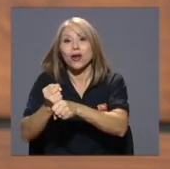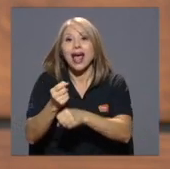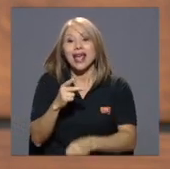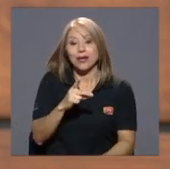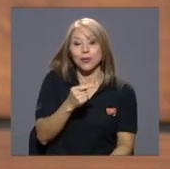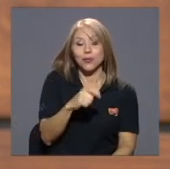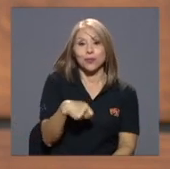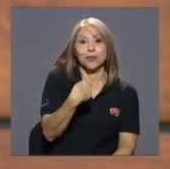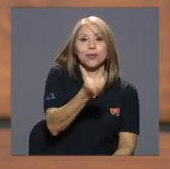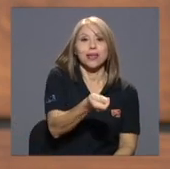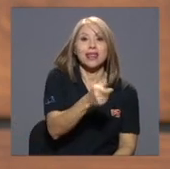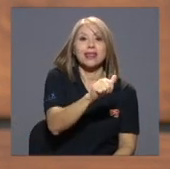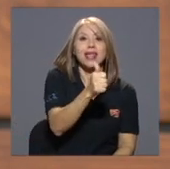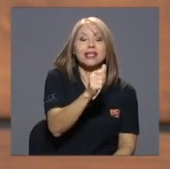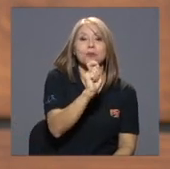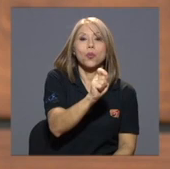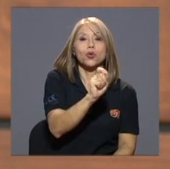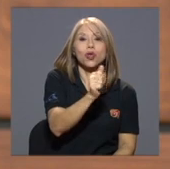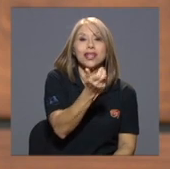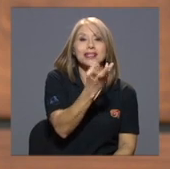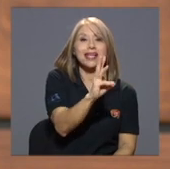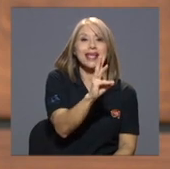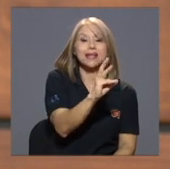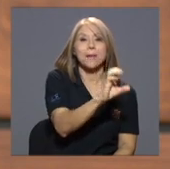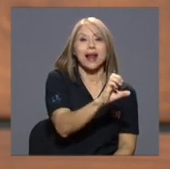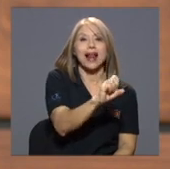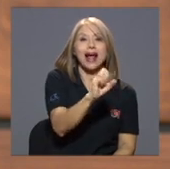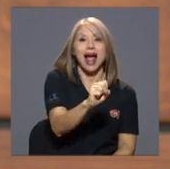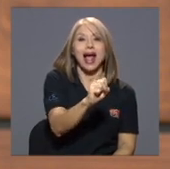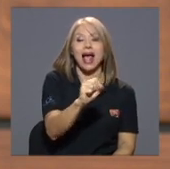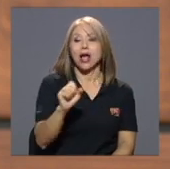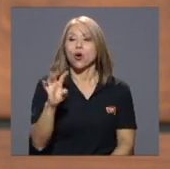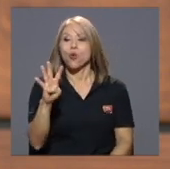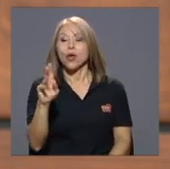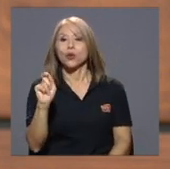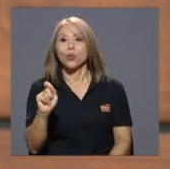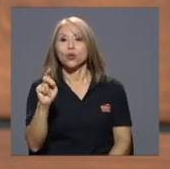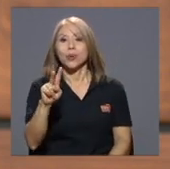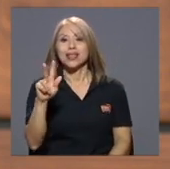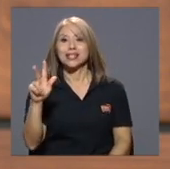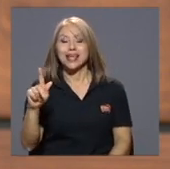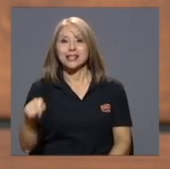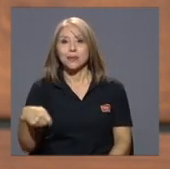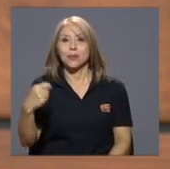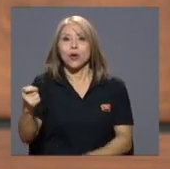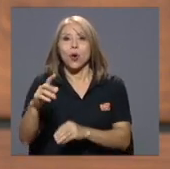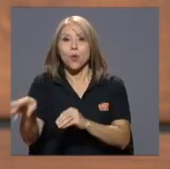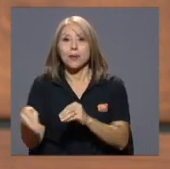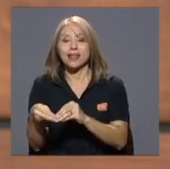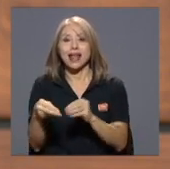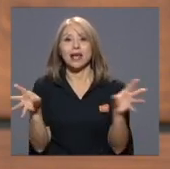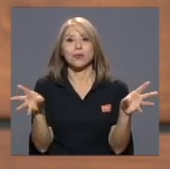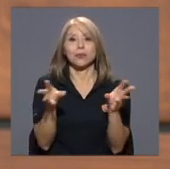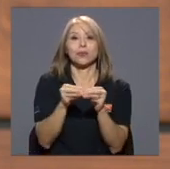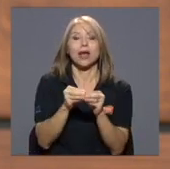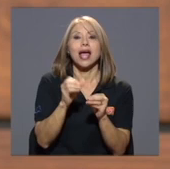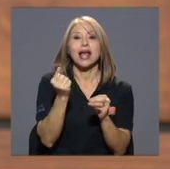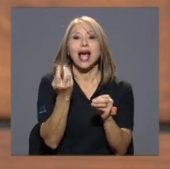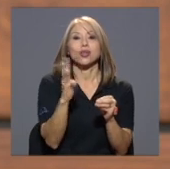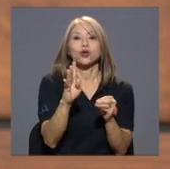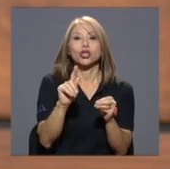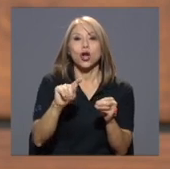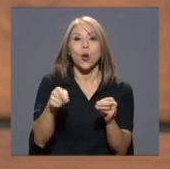para la caja y 4.25 a su complementaria, para un total de 14.41. ¿Por qué es esto importante?